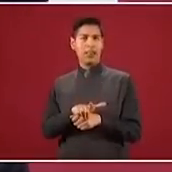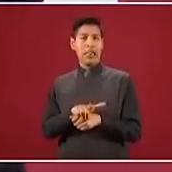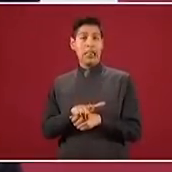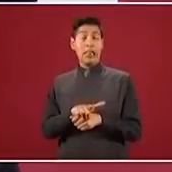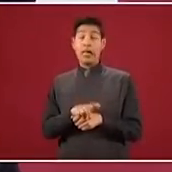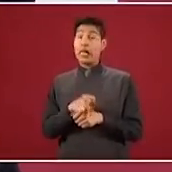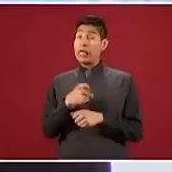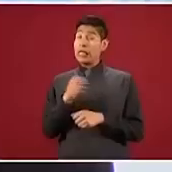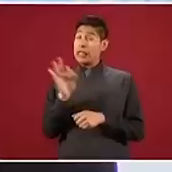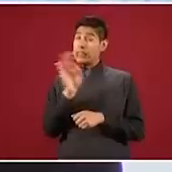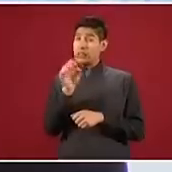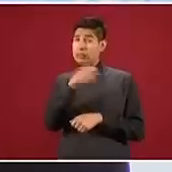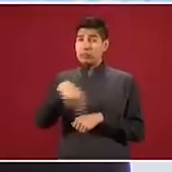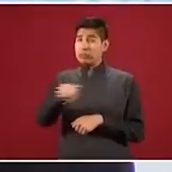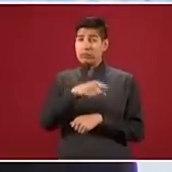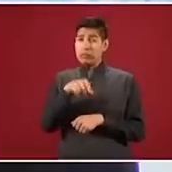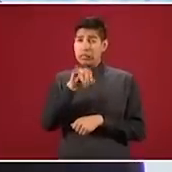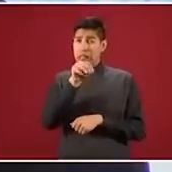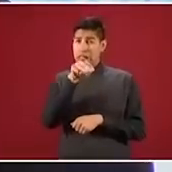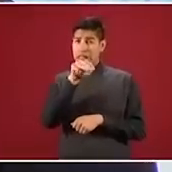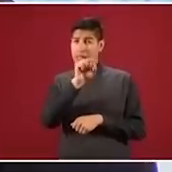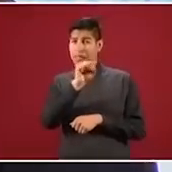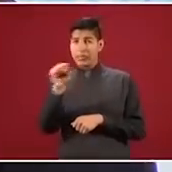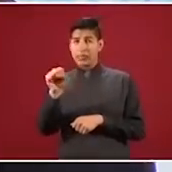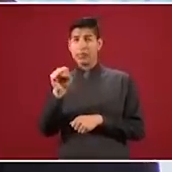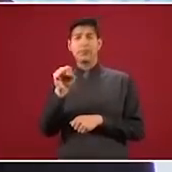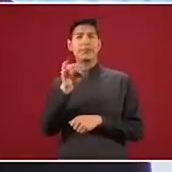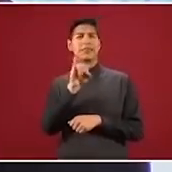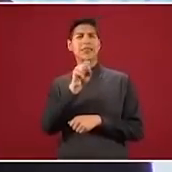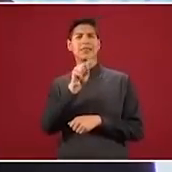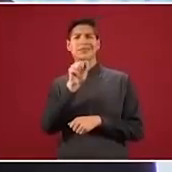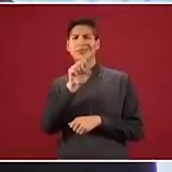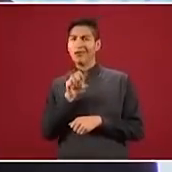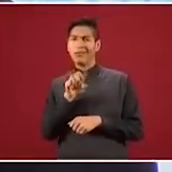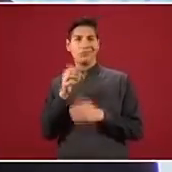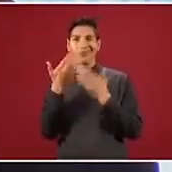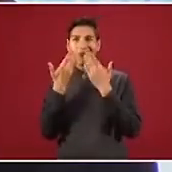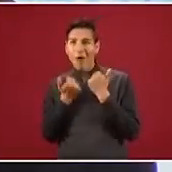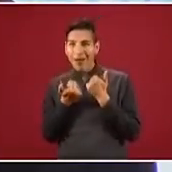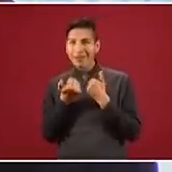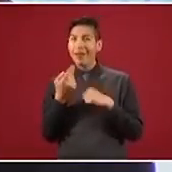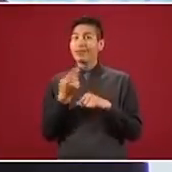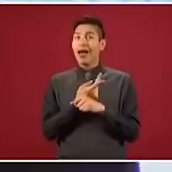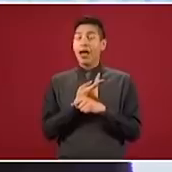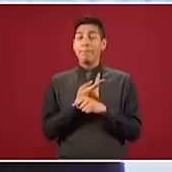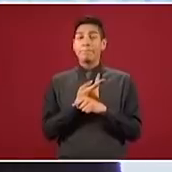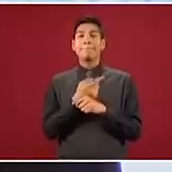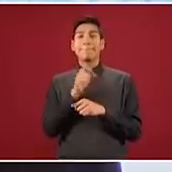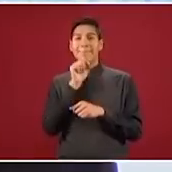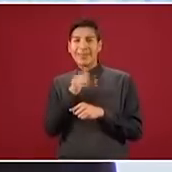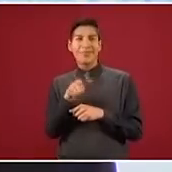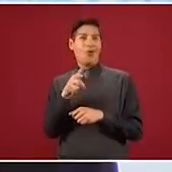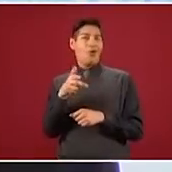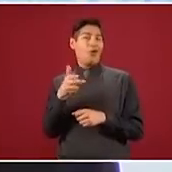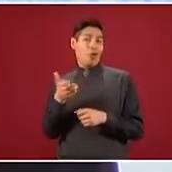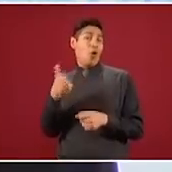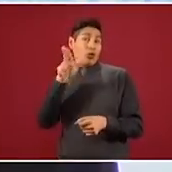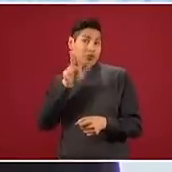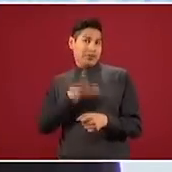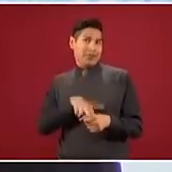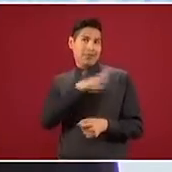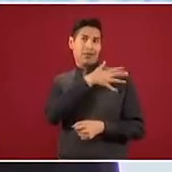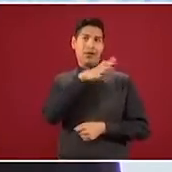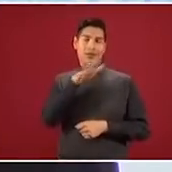es importante que visualicen que son mayormente los Institutos Nacionales de Salud, los hospitales federales de alta